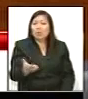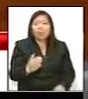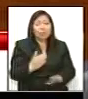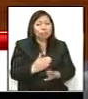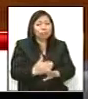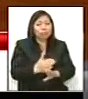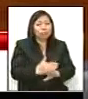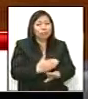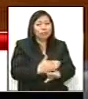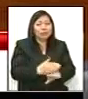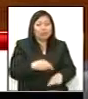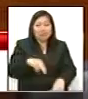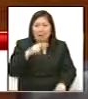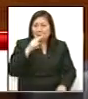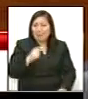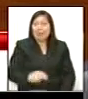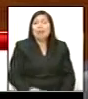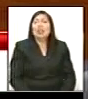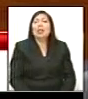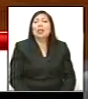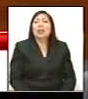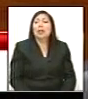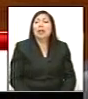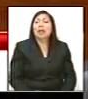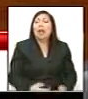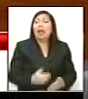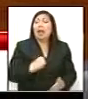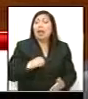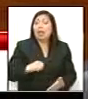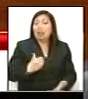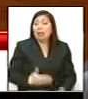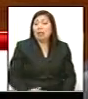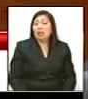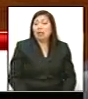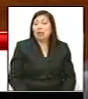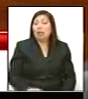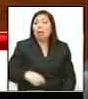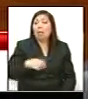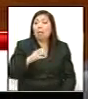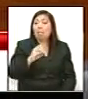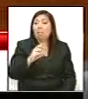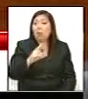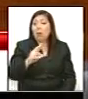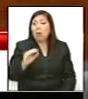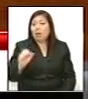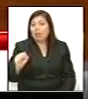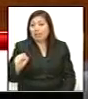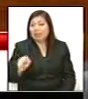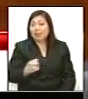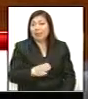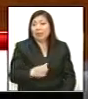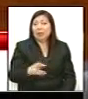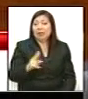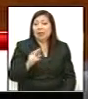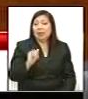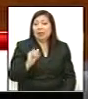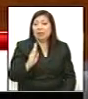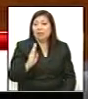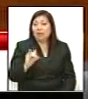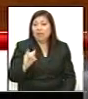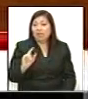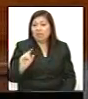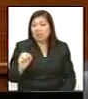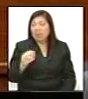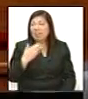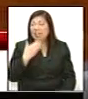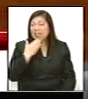progreso de nuestro país. Alcaldes anteriores como Gallo Porras y García Ribeiro fueron los